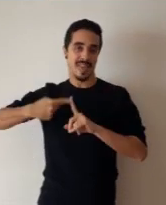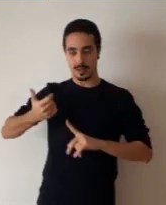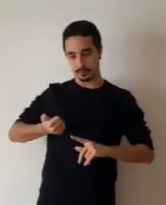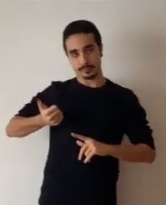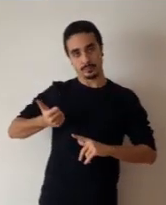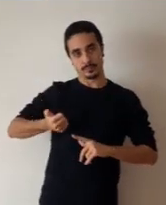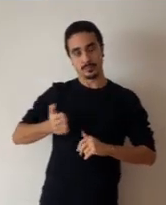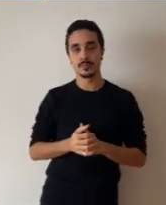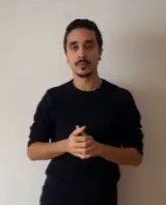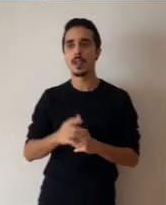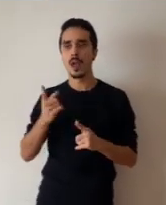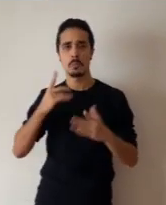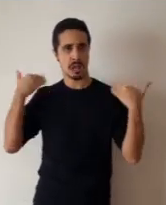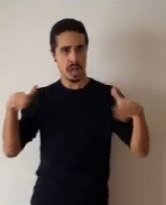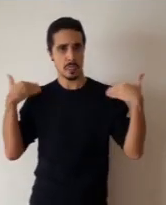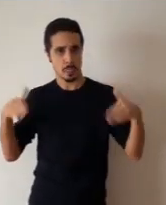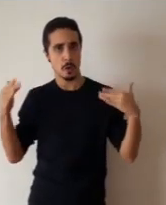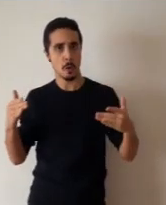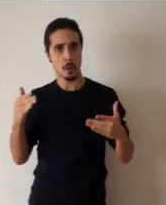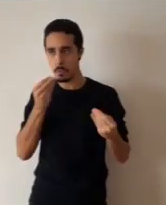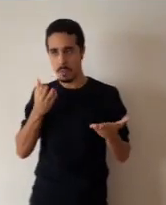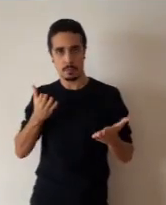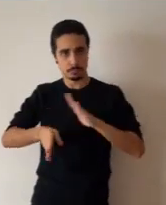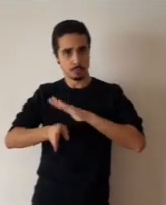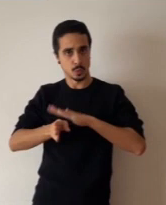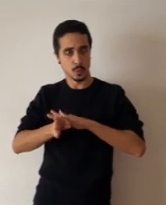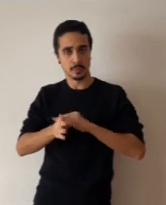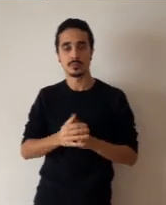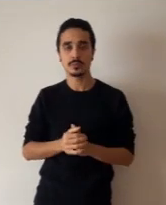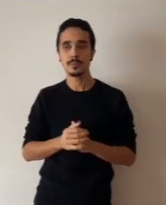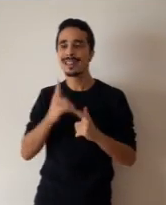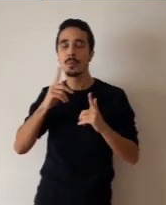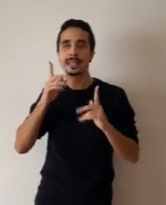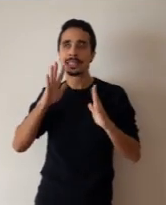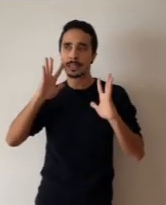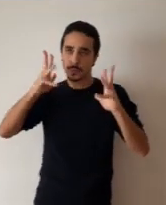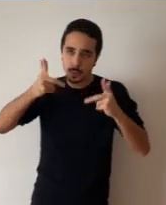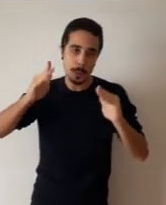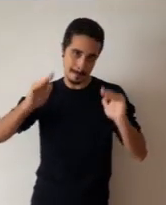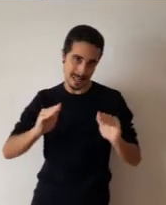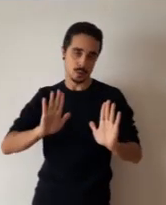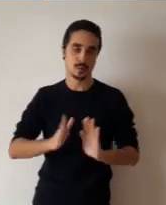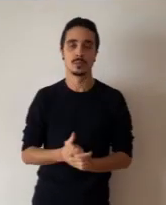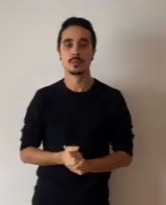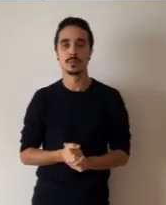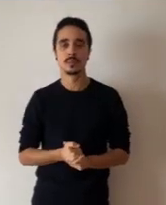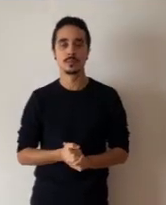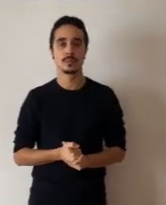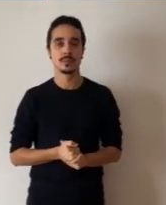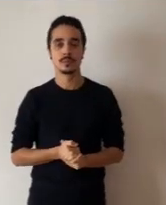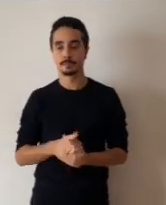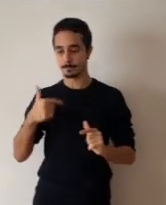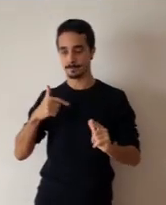y ahora está en 26 unidades. Es cierto que continúa haciendo ejercicio, quizás más regular y menos